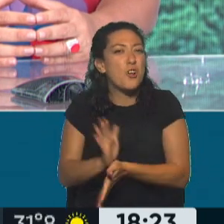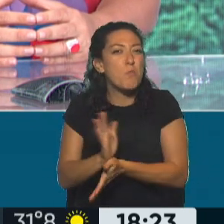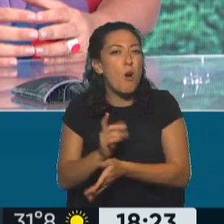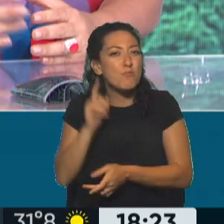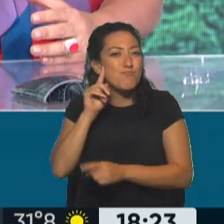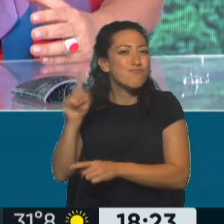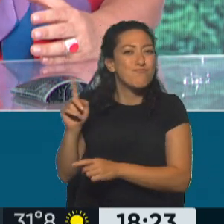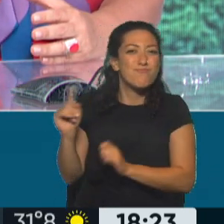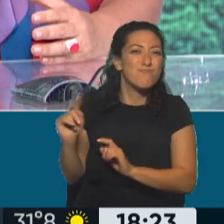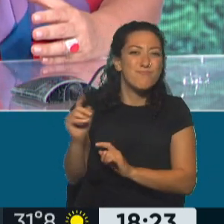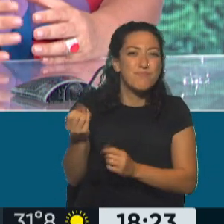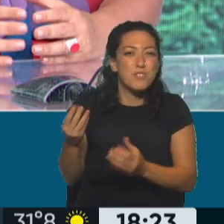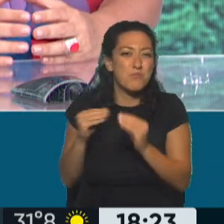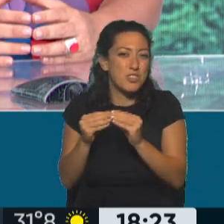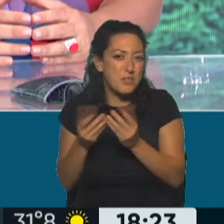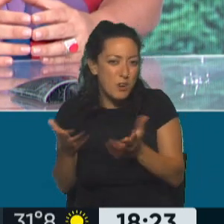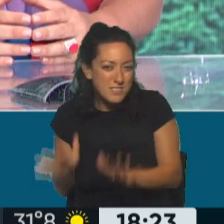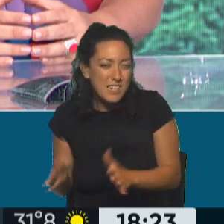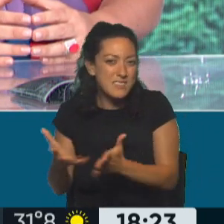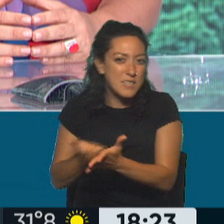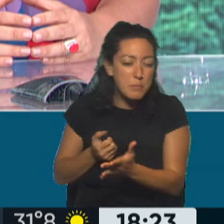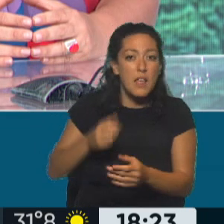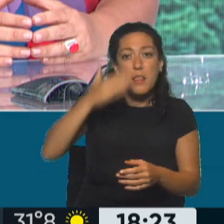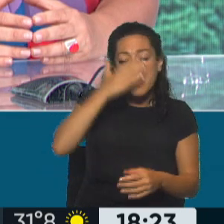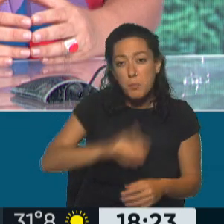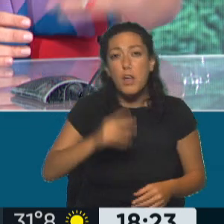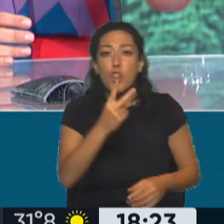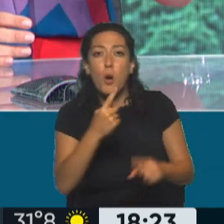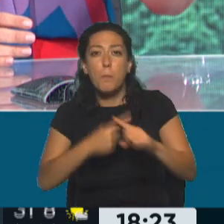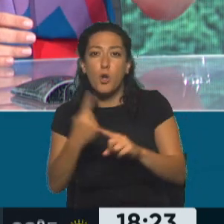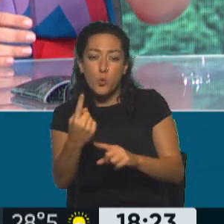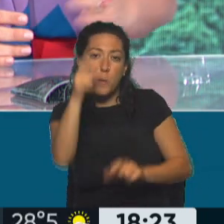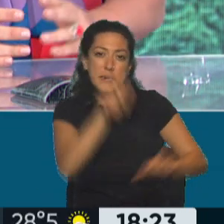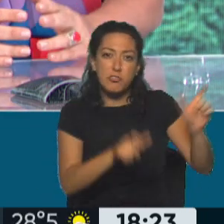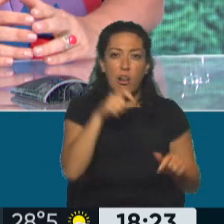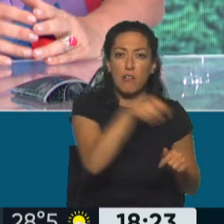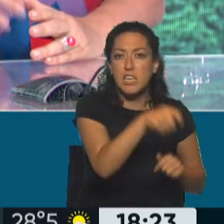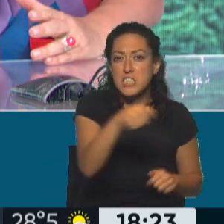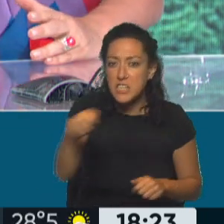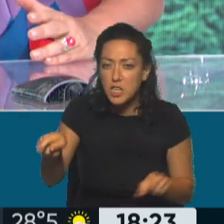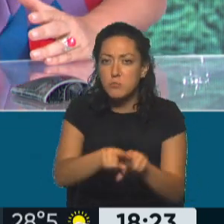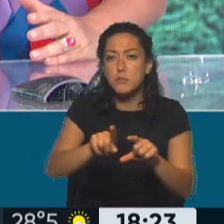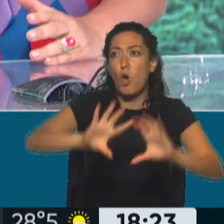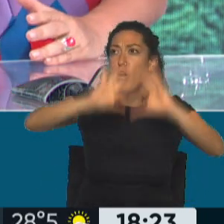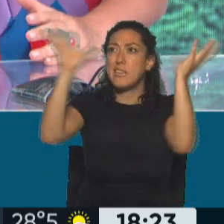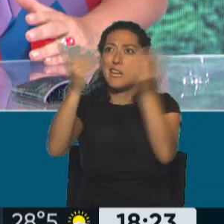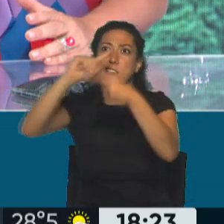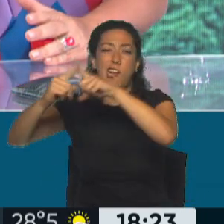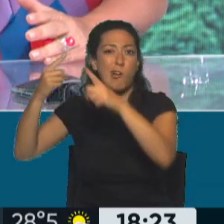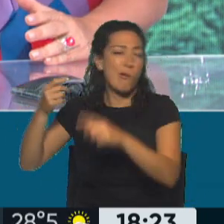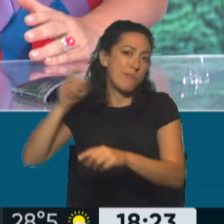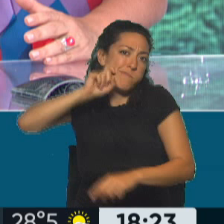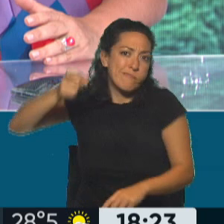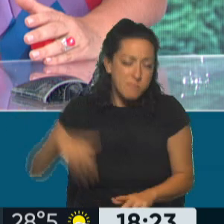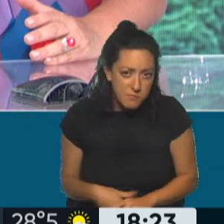ese motivo. Luego fallaron el 2 por 1, que es la conmutación de pena a los genocidas en contra de las convenciones internacionales, y luego